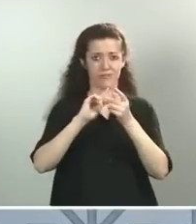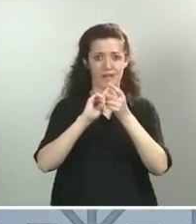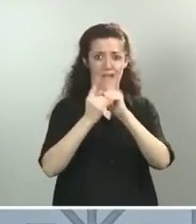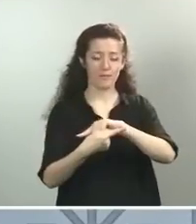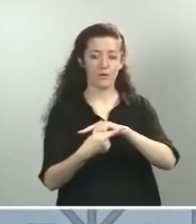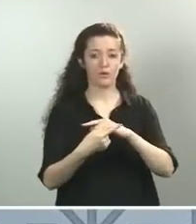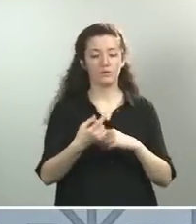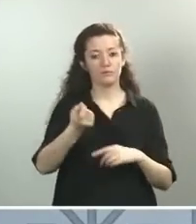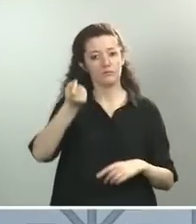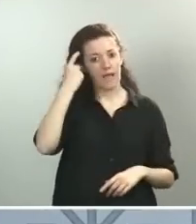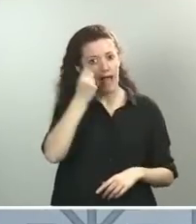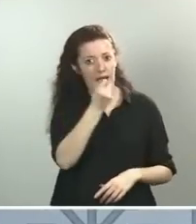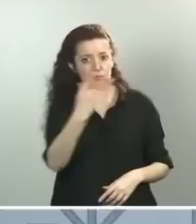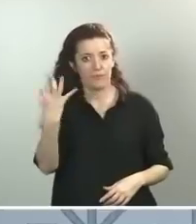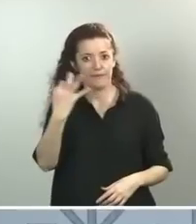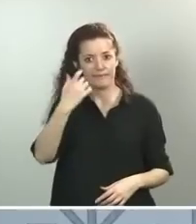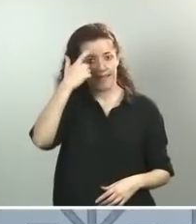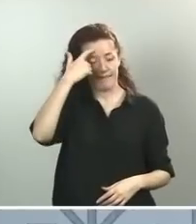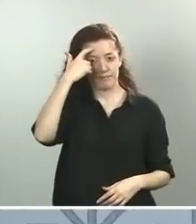E eu diría tamén